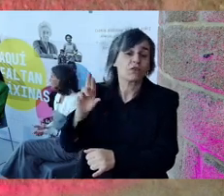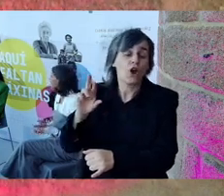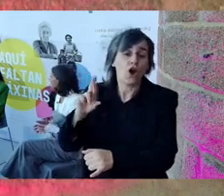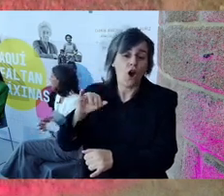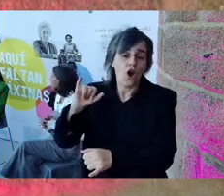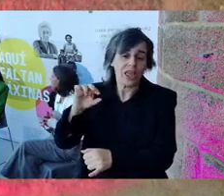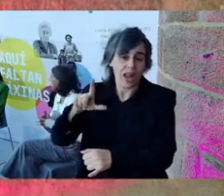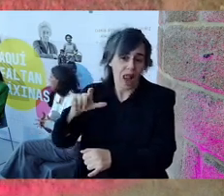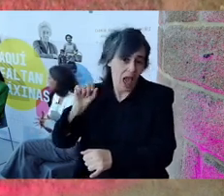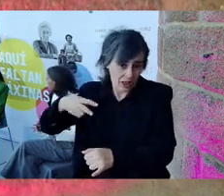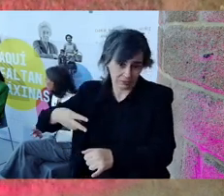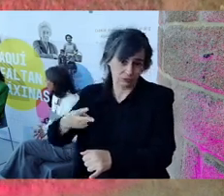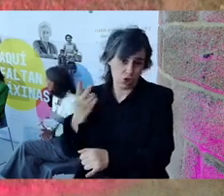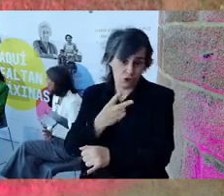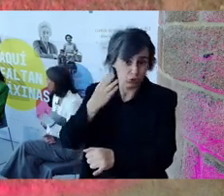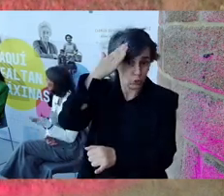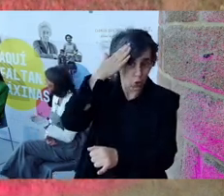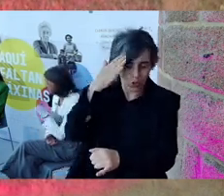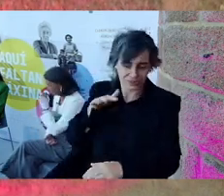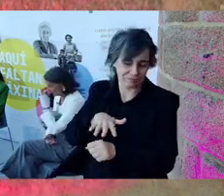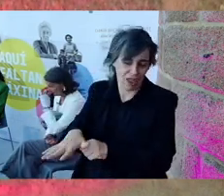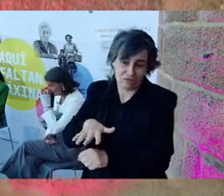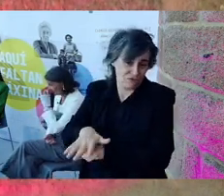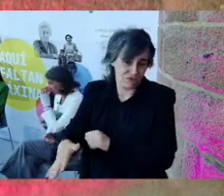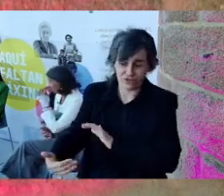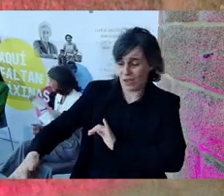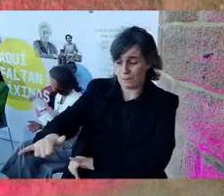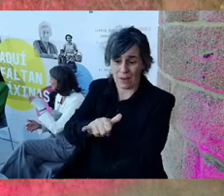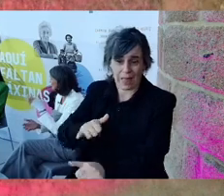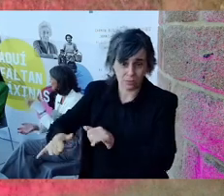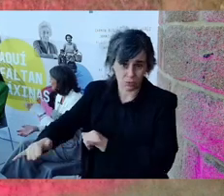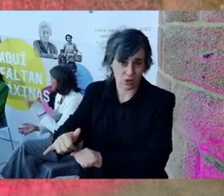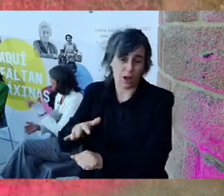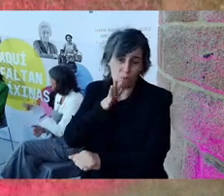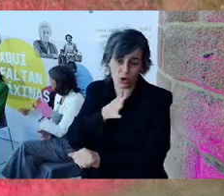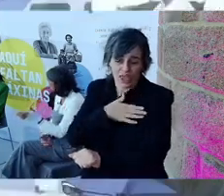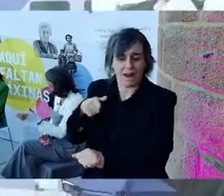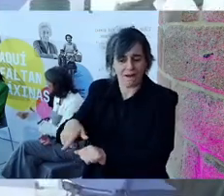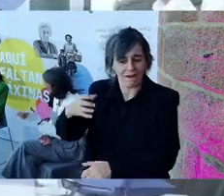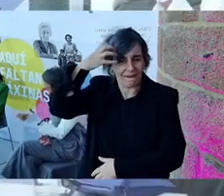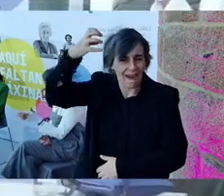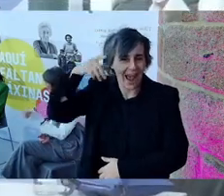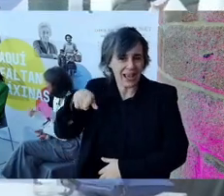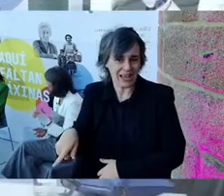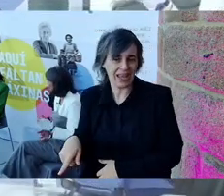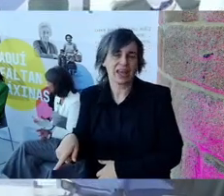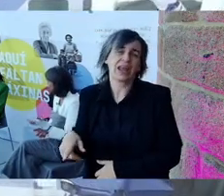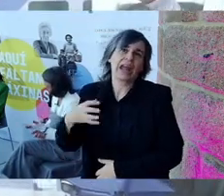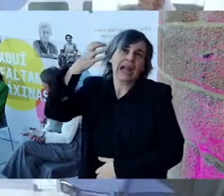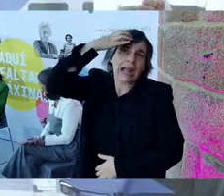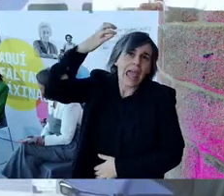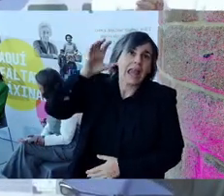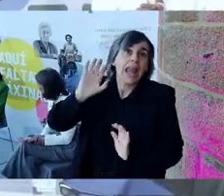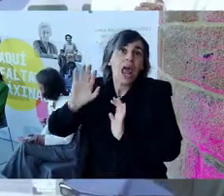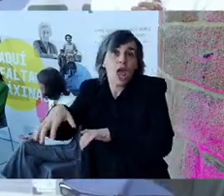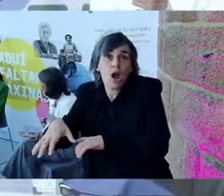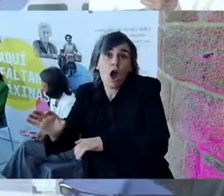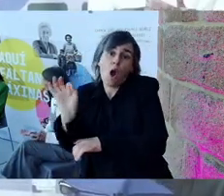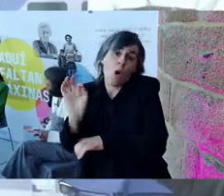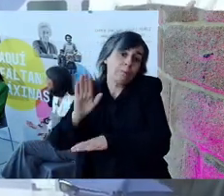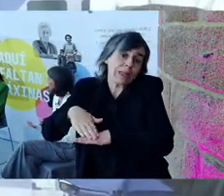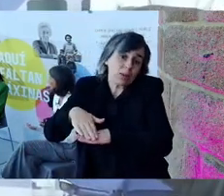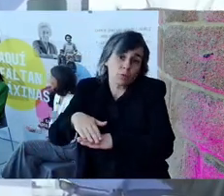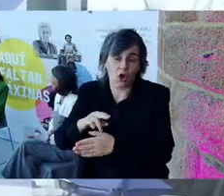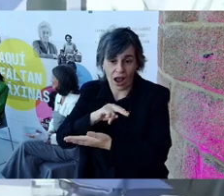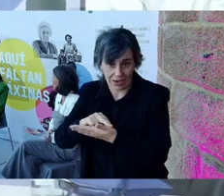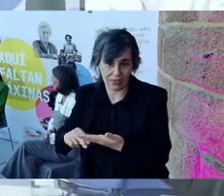tutor, que intentaban que el rey fuera él, que fuera coronado rey, de León a ser posible, y si no, por lo menos de Galicia, para